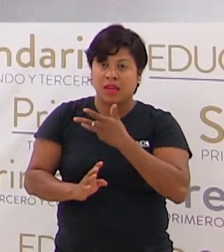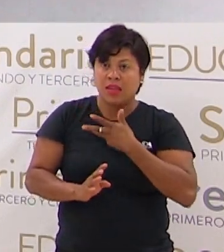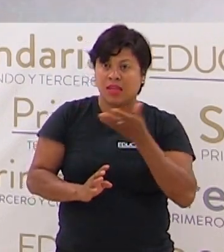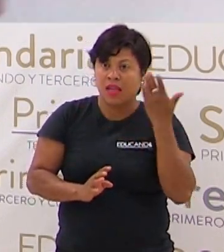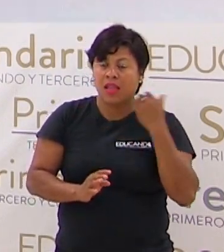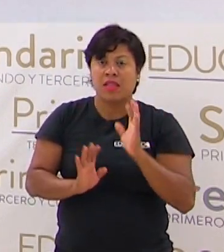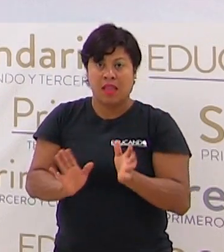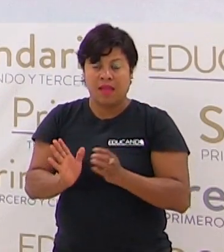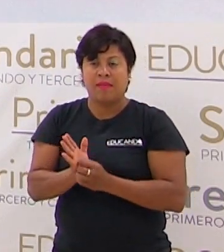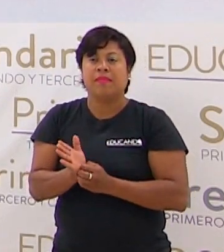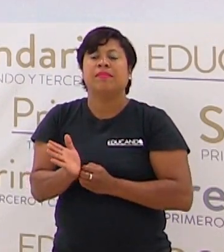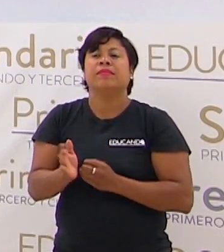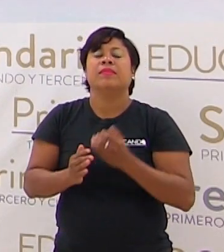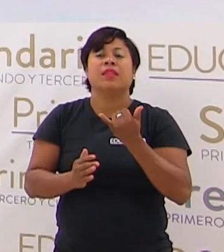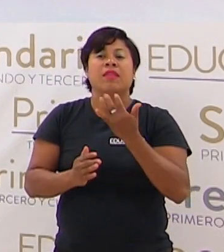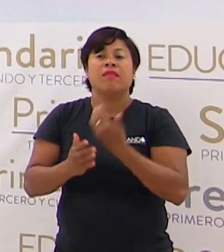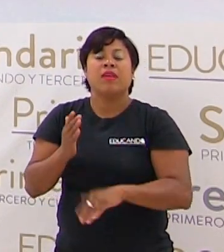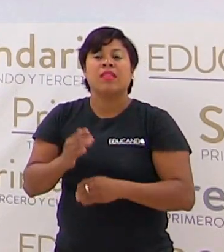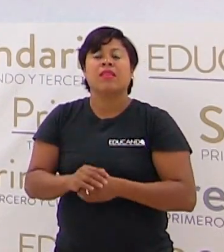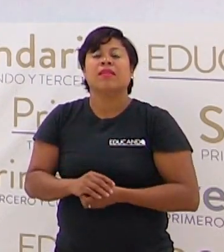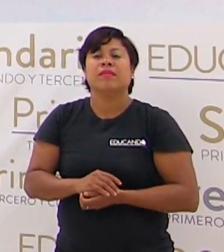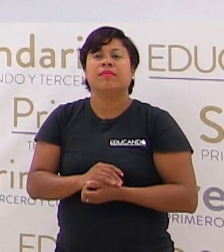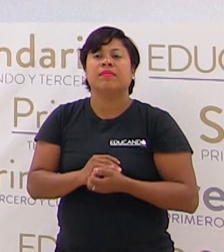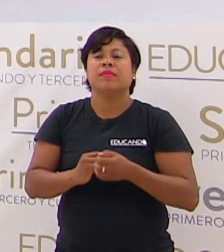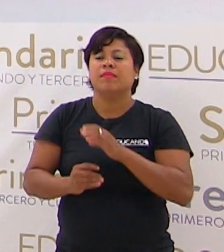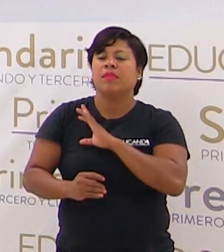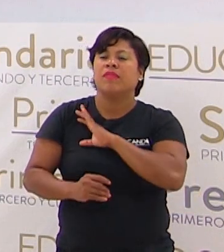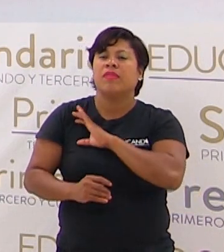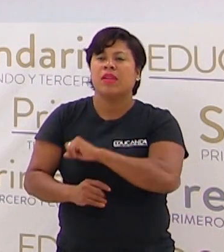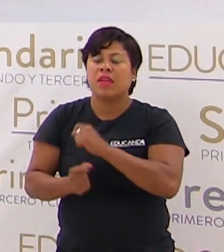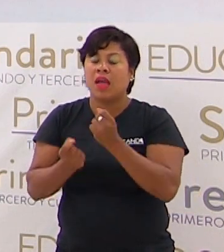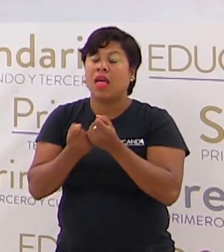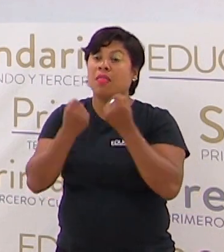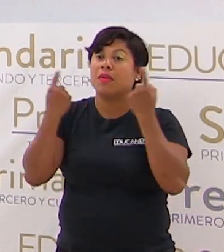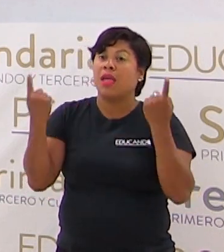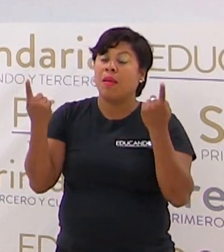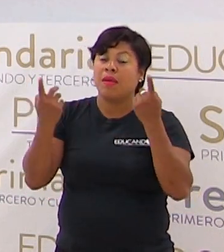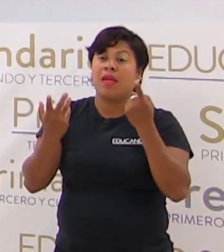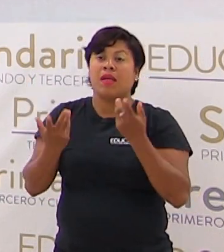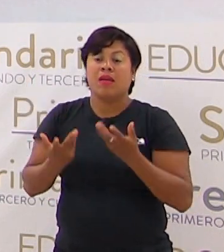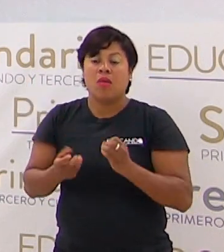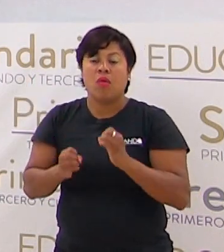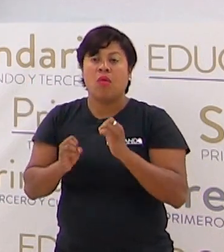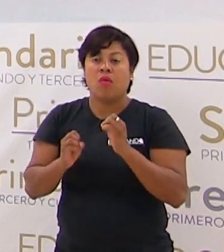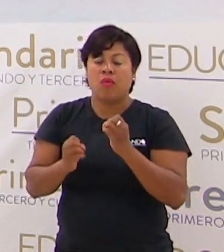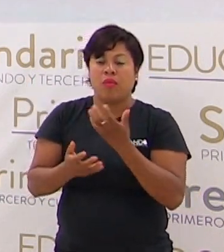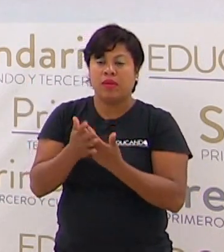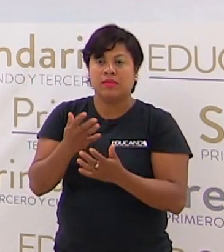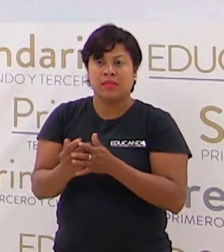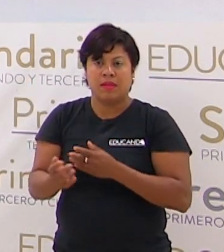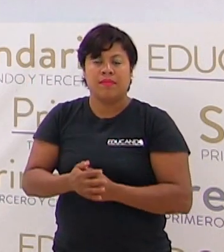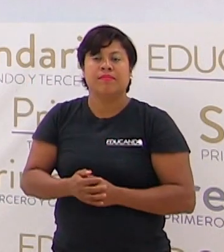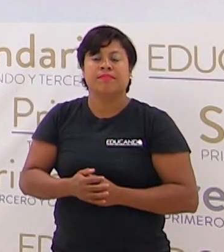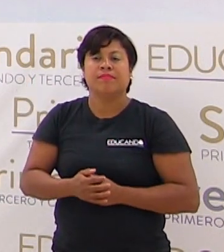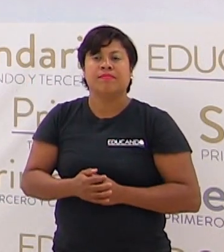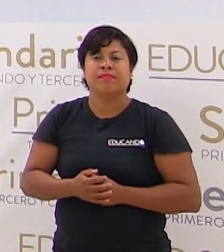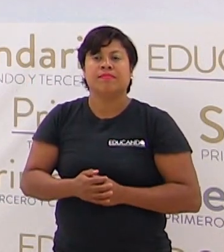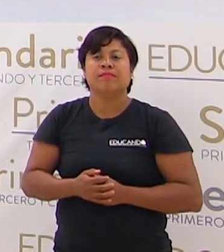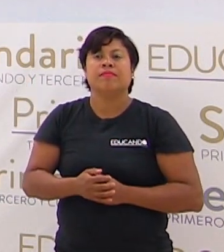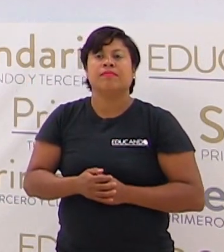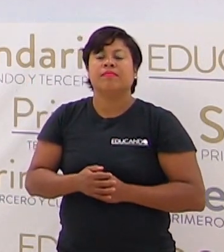ya la pusimos, y nos queda prefería, admiraba, disfrutaba o reproducía.